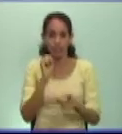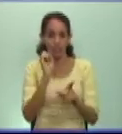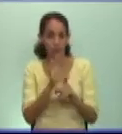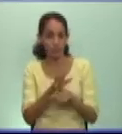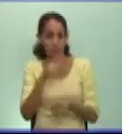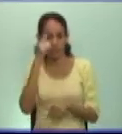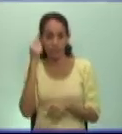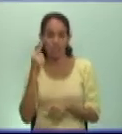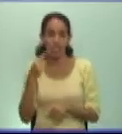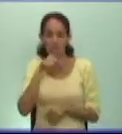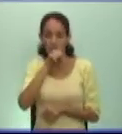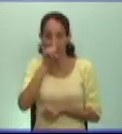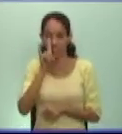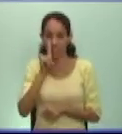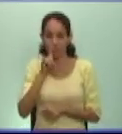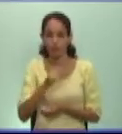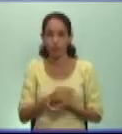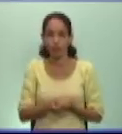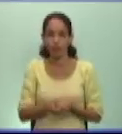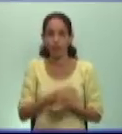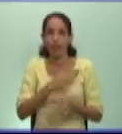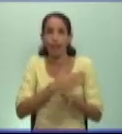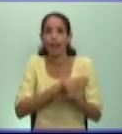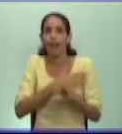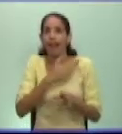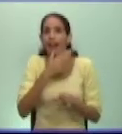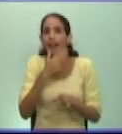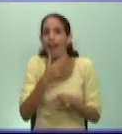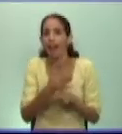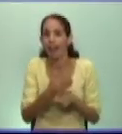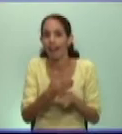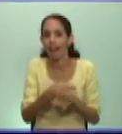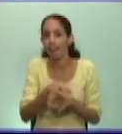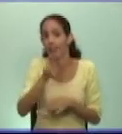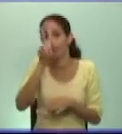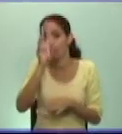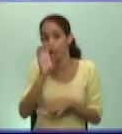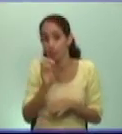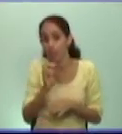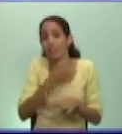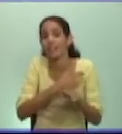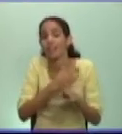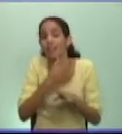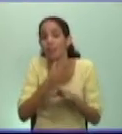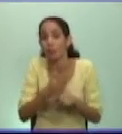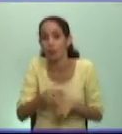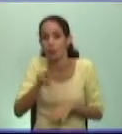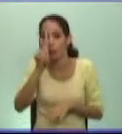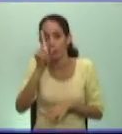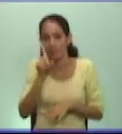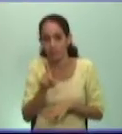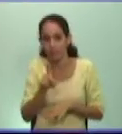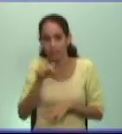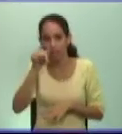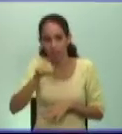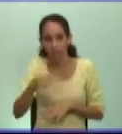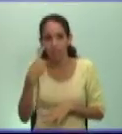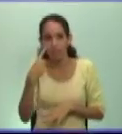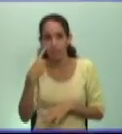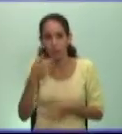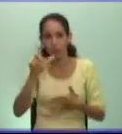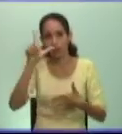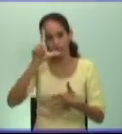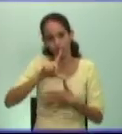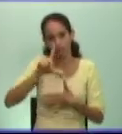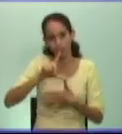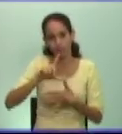toda su actuación a lo largo del siglo XX hasta llegar a este análisis que hemos realizado. Vamos a América Latina y ahí lo tenemos. Vamos primero a